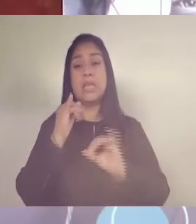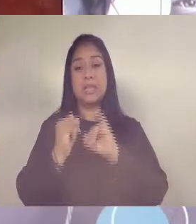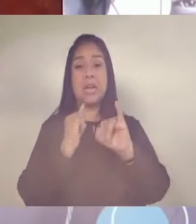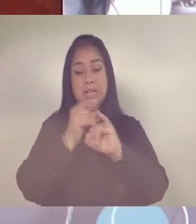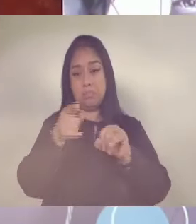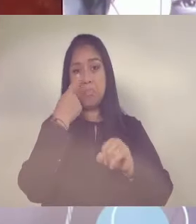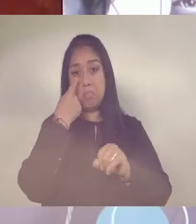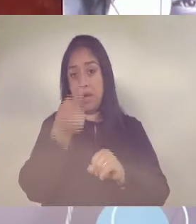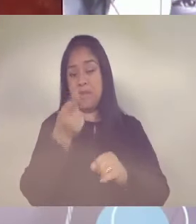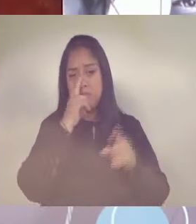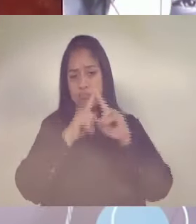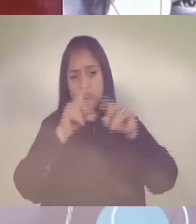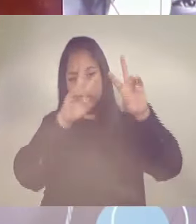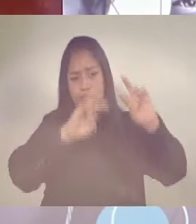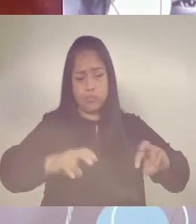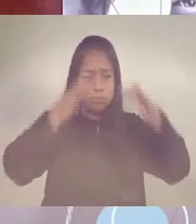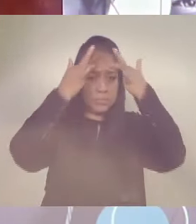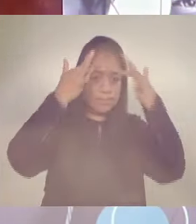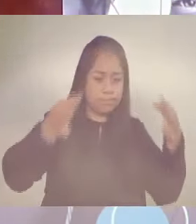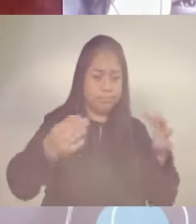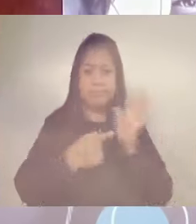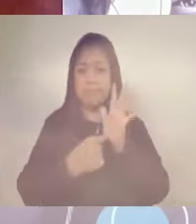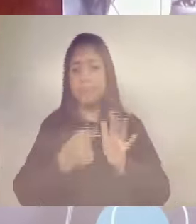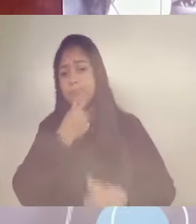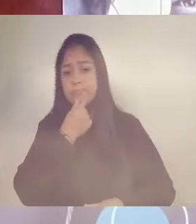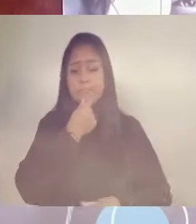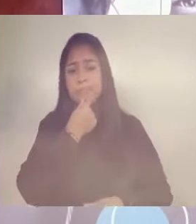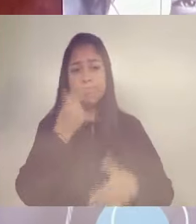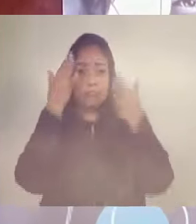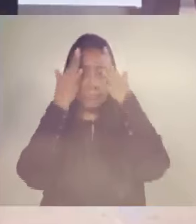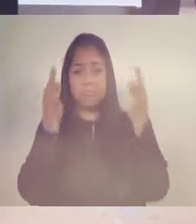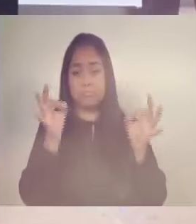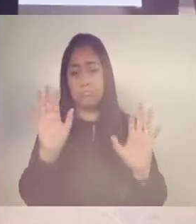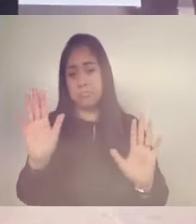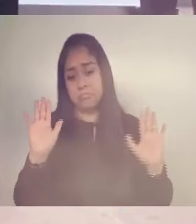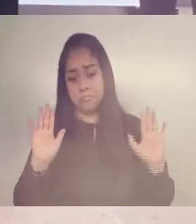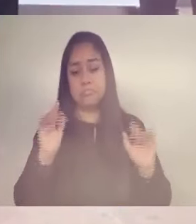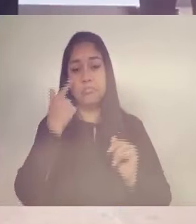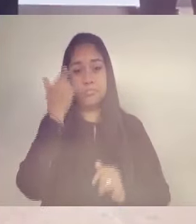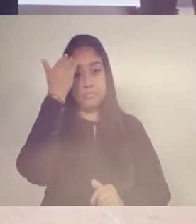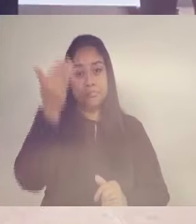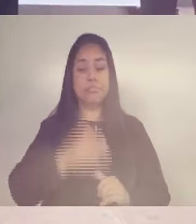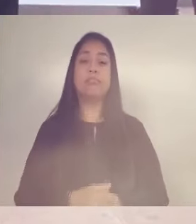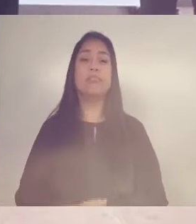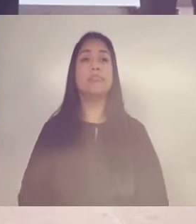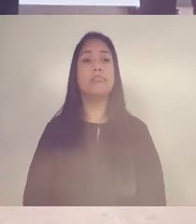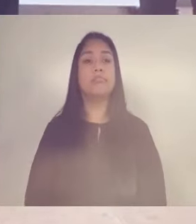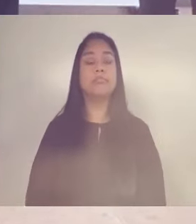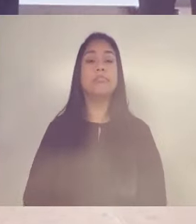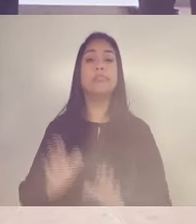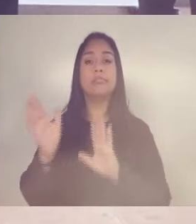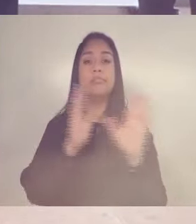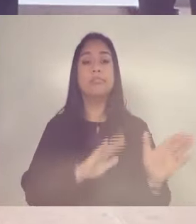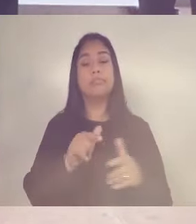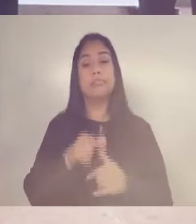y que puedan tomar sus mejores decisiones. Gracias. A usted, señora directora, gracias por la información. Continuamos con